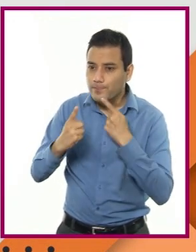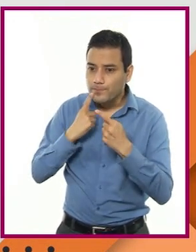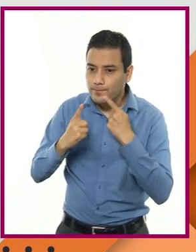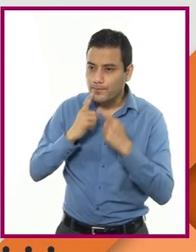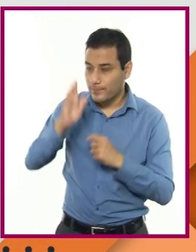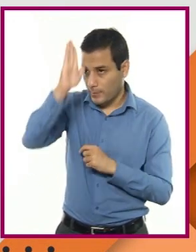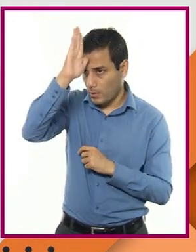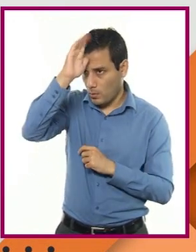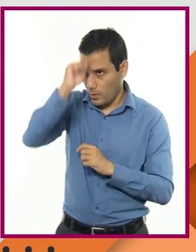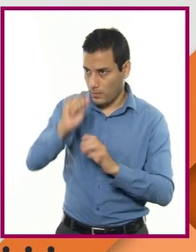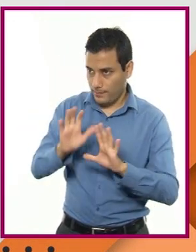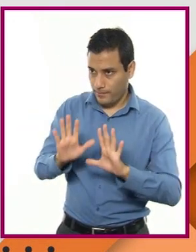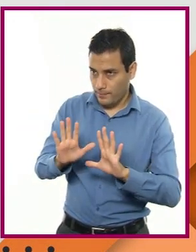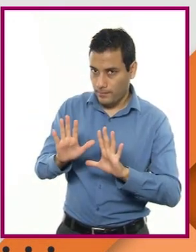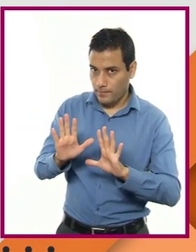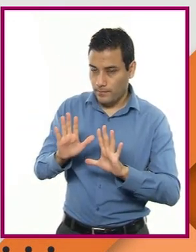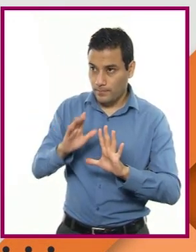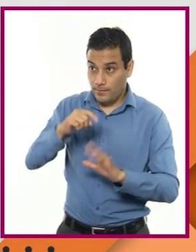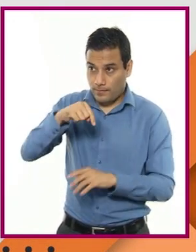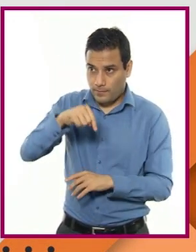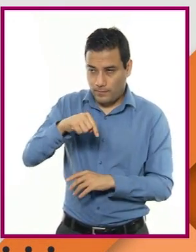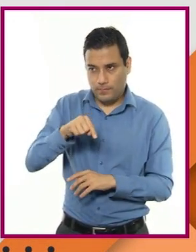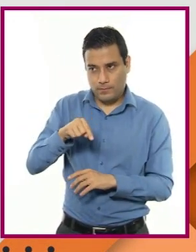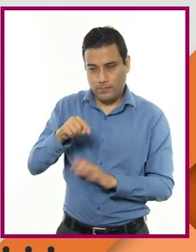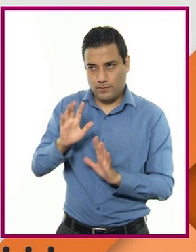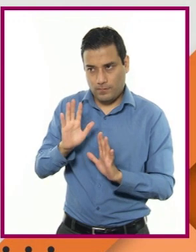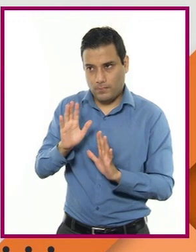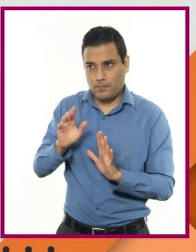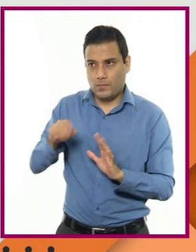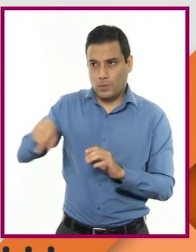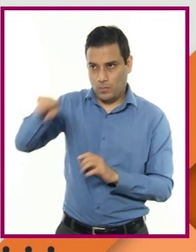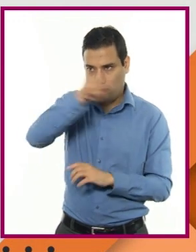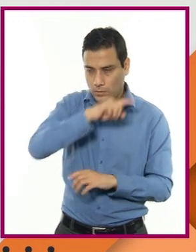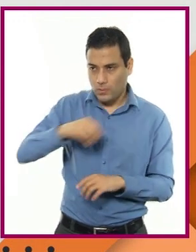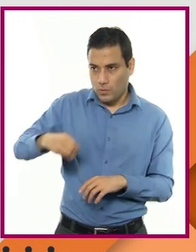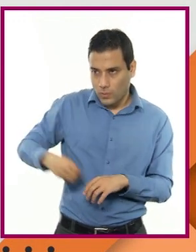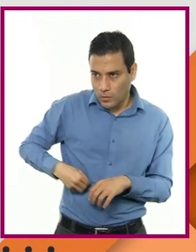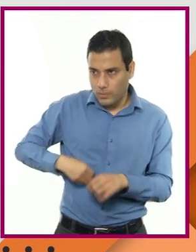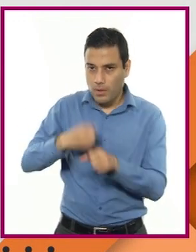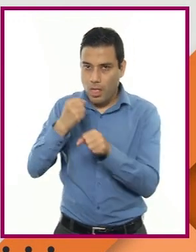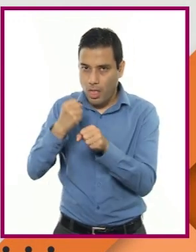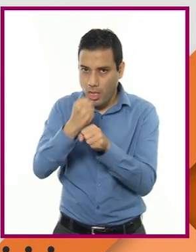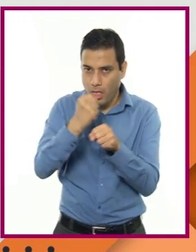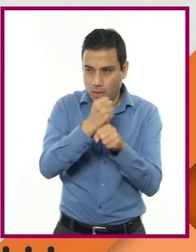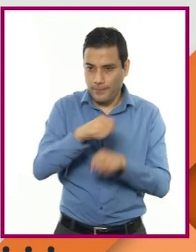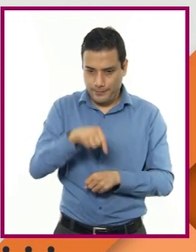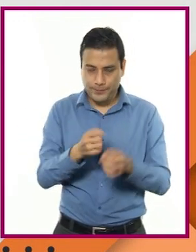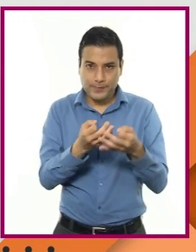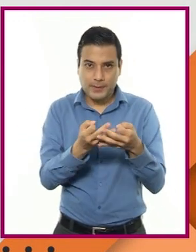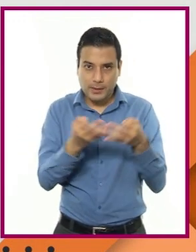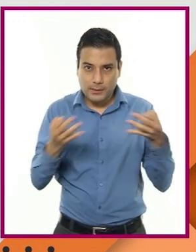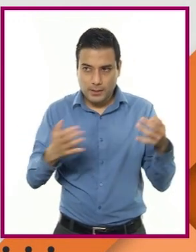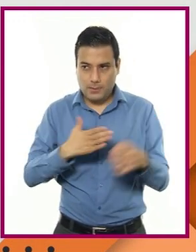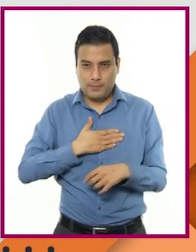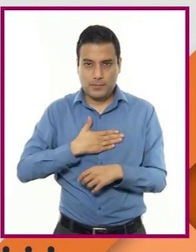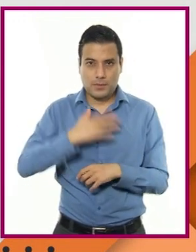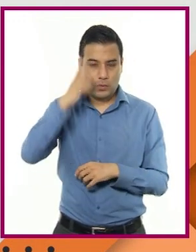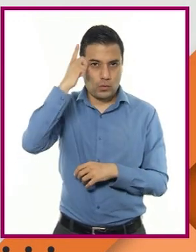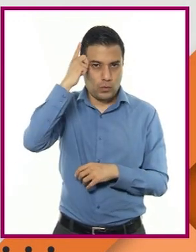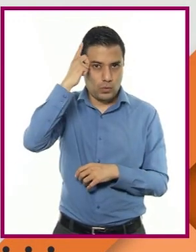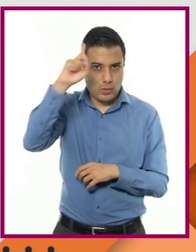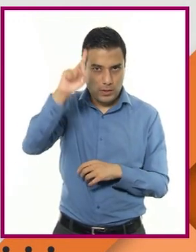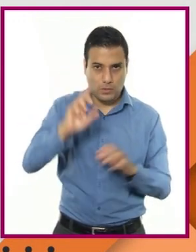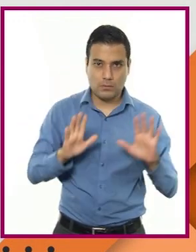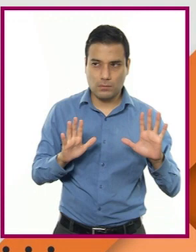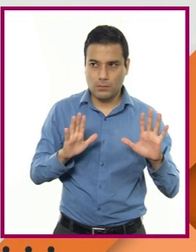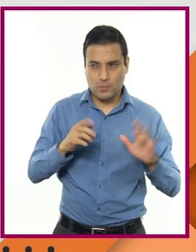y los que habían establecido la hostilidad entre indios y españoles, un área bajo su dominio y en compensación el